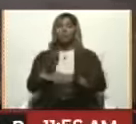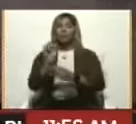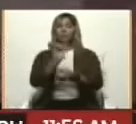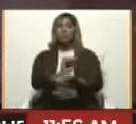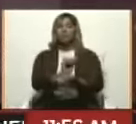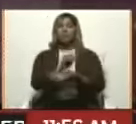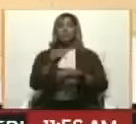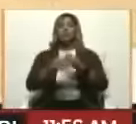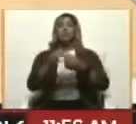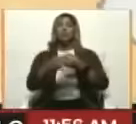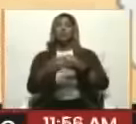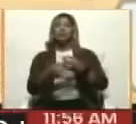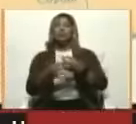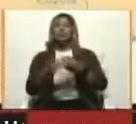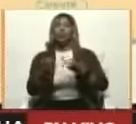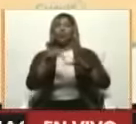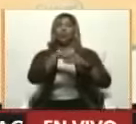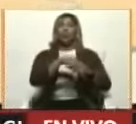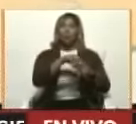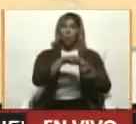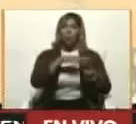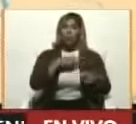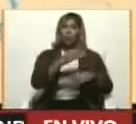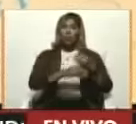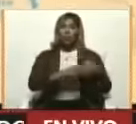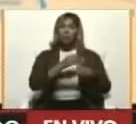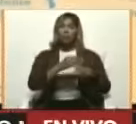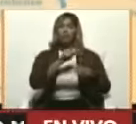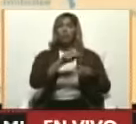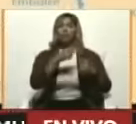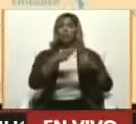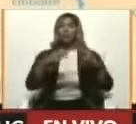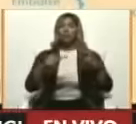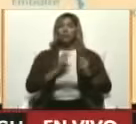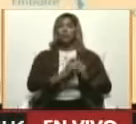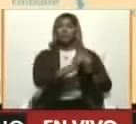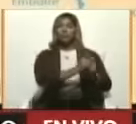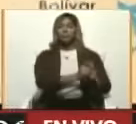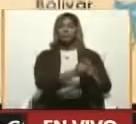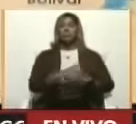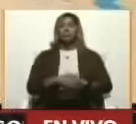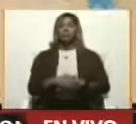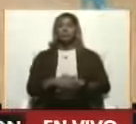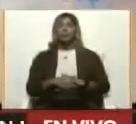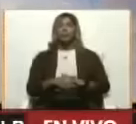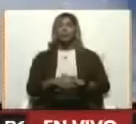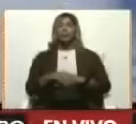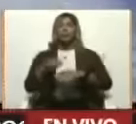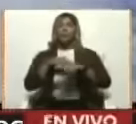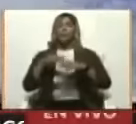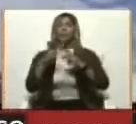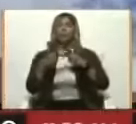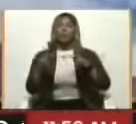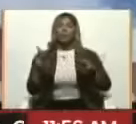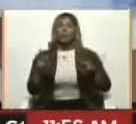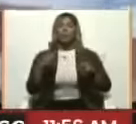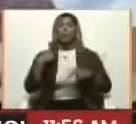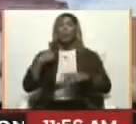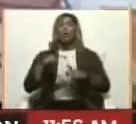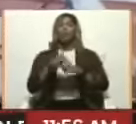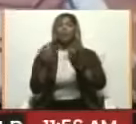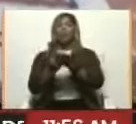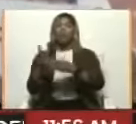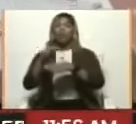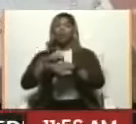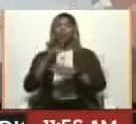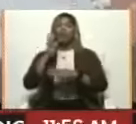cometidos en el municipio dentro del cual puedan ejercer sus atribuciones. El Ministerio Público tiene una Escuela